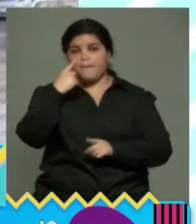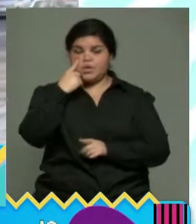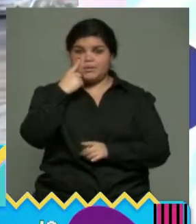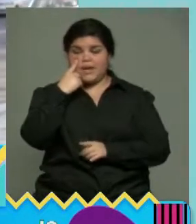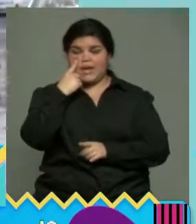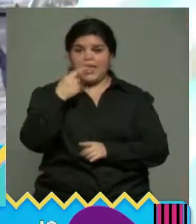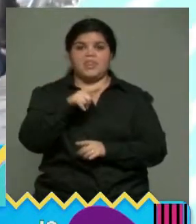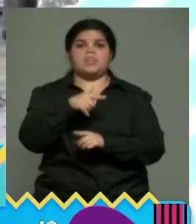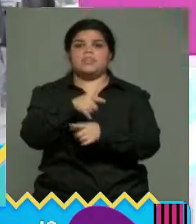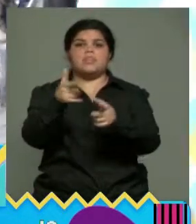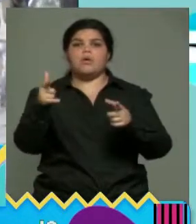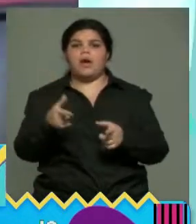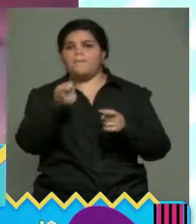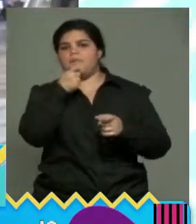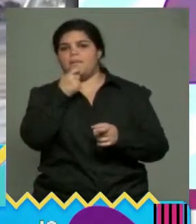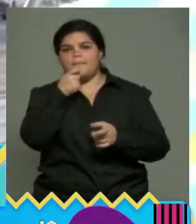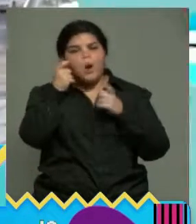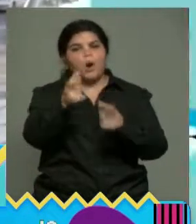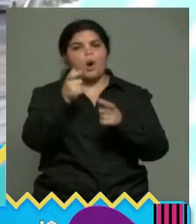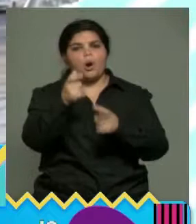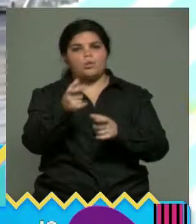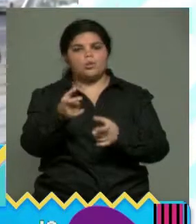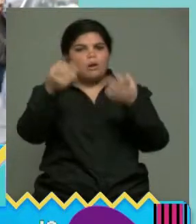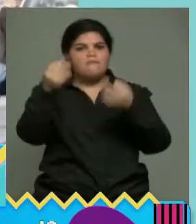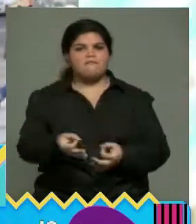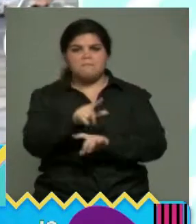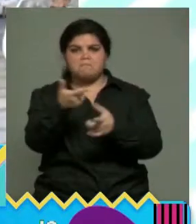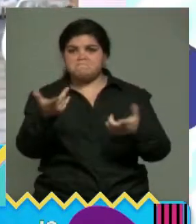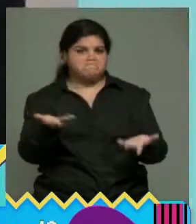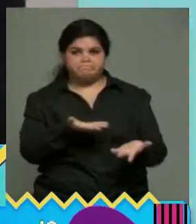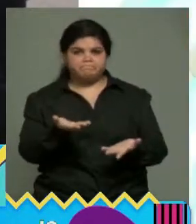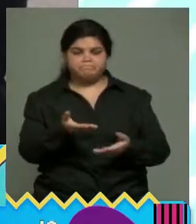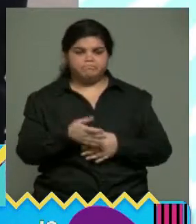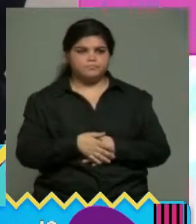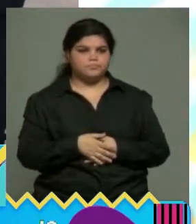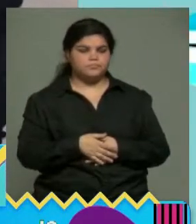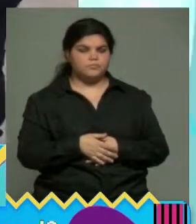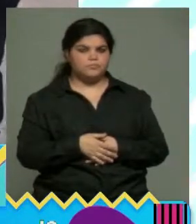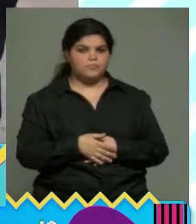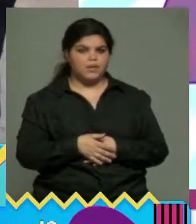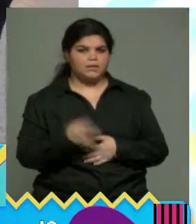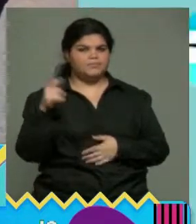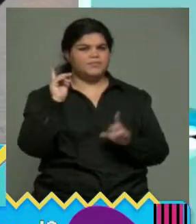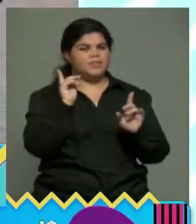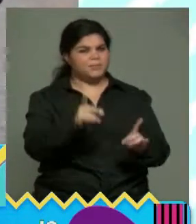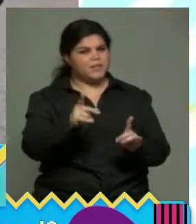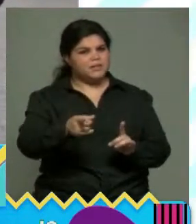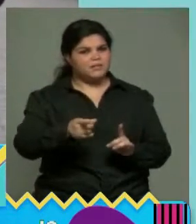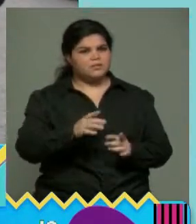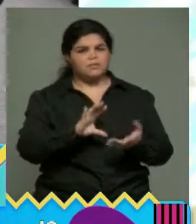más, diría, elemental del punto de vista de la seguridad vial. Bien, recién... Yo creo, discúlpame, yo creo que uno de los intereses también